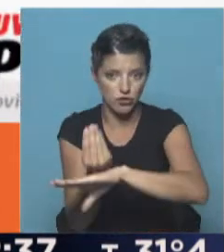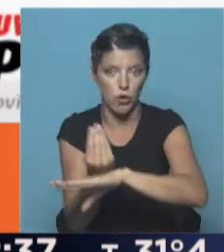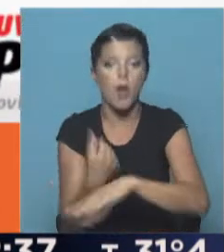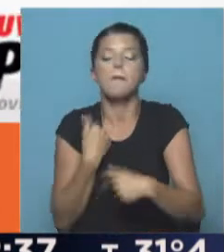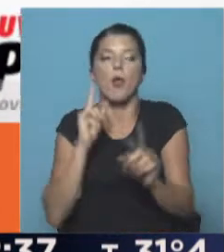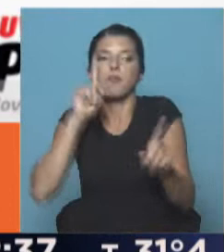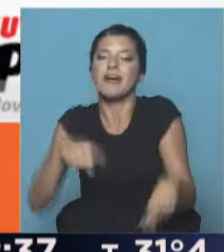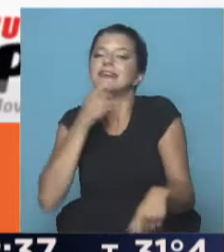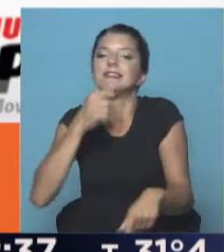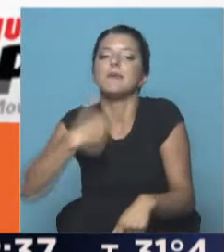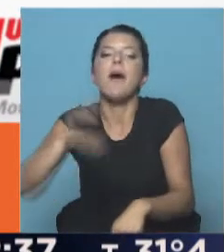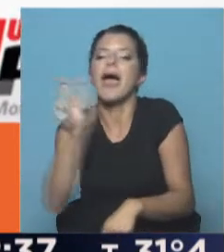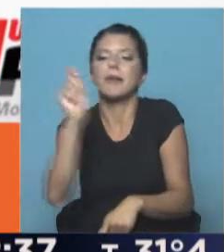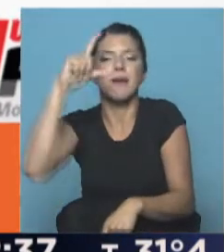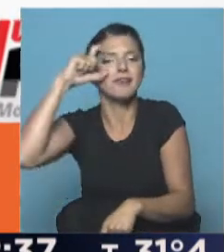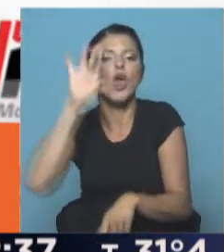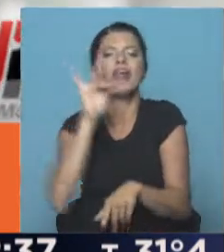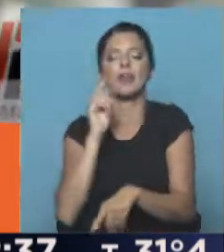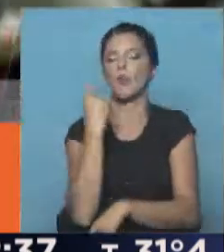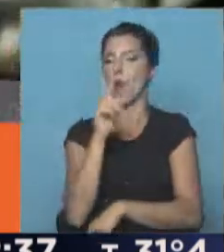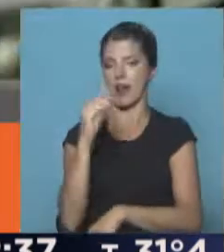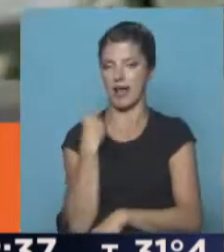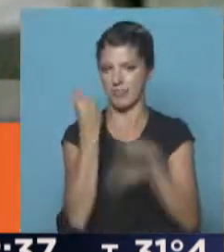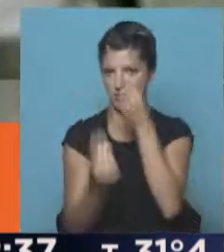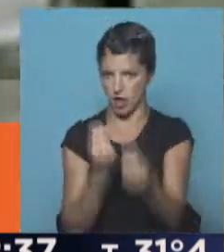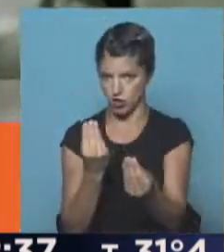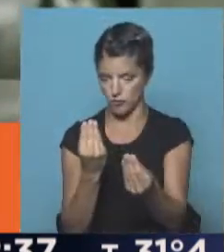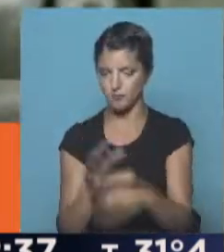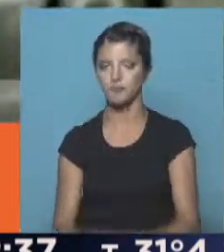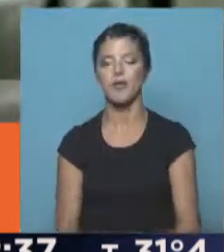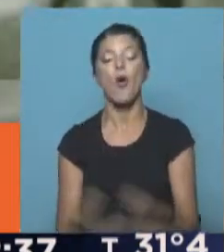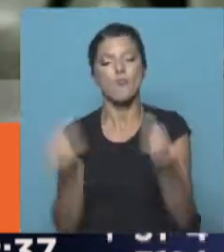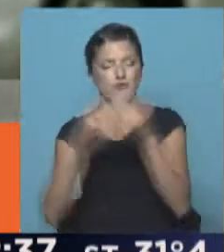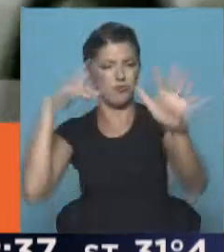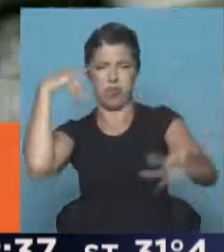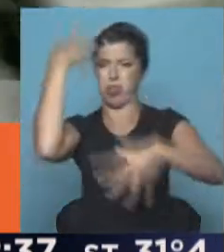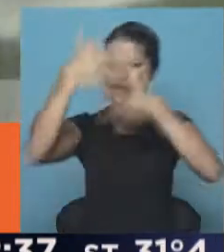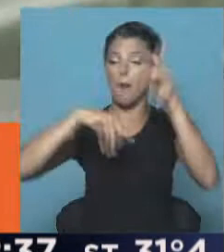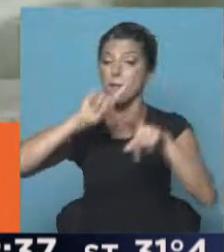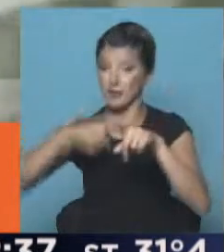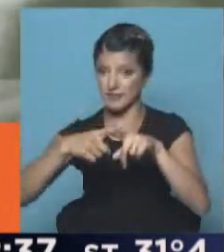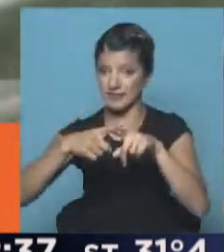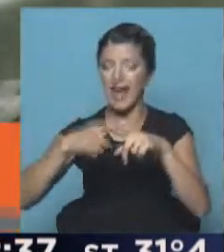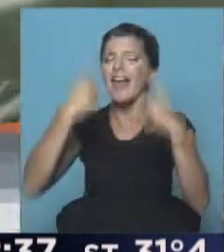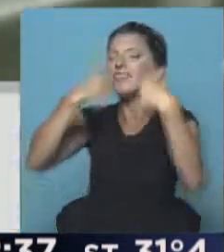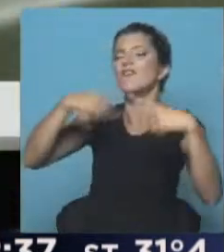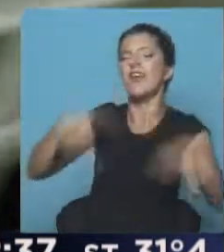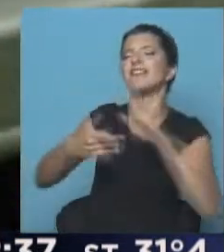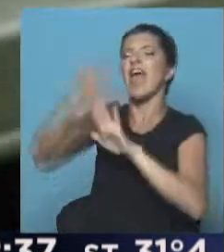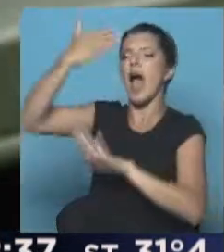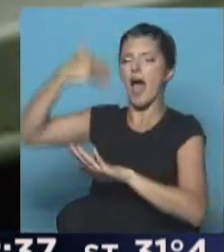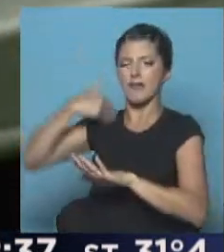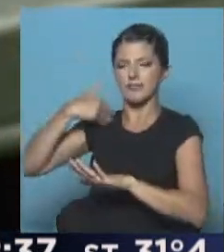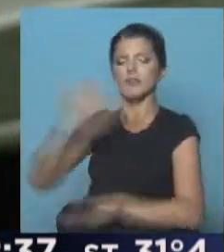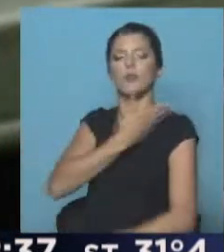sea la fecha definitiva un panorama de gran ebullición política opuesto al oscurantismo de la